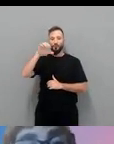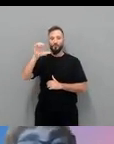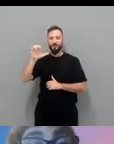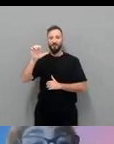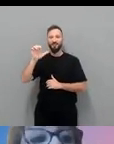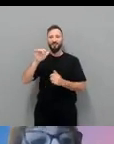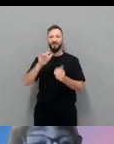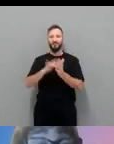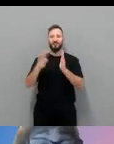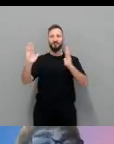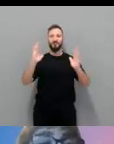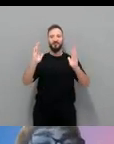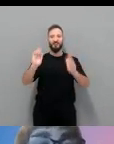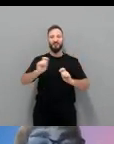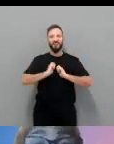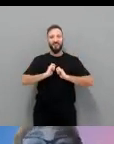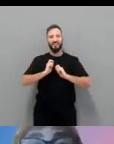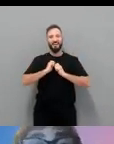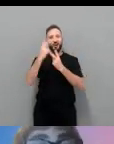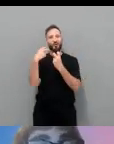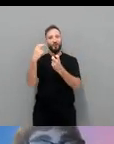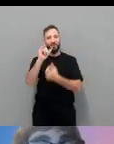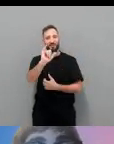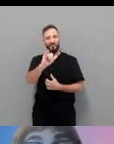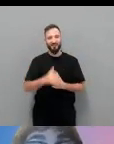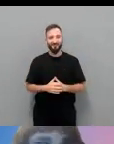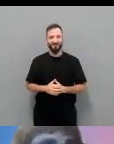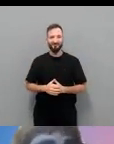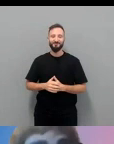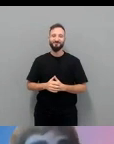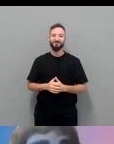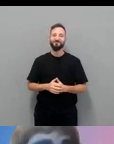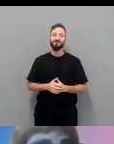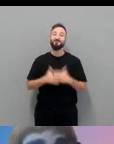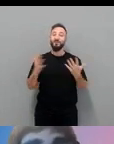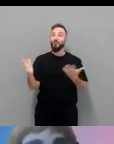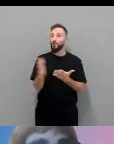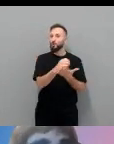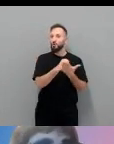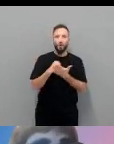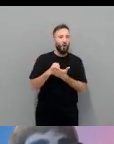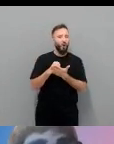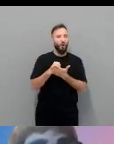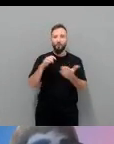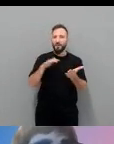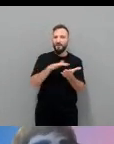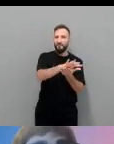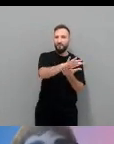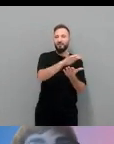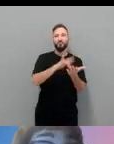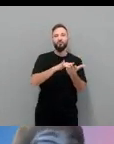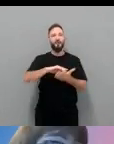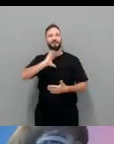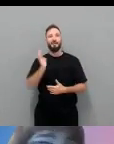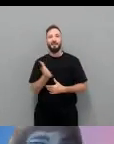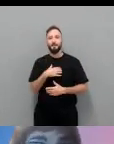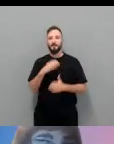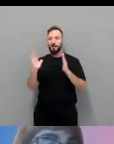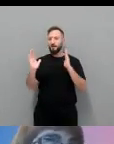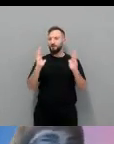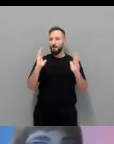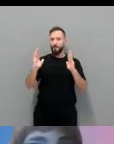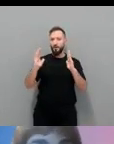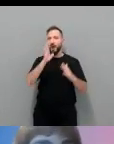entienden cotizados. Y eso va a tener efectos en todo. En la incapacidad temporal, en la incapacidad temporal